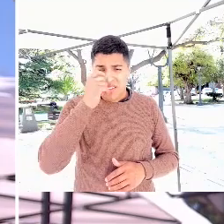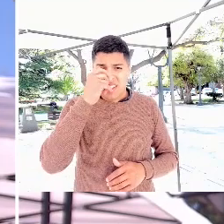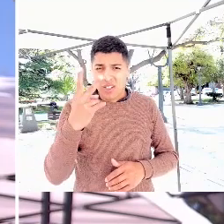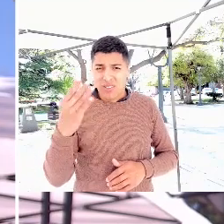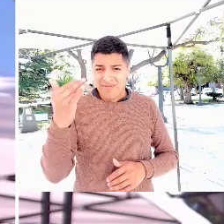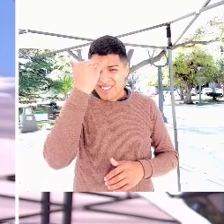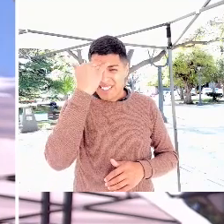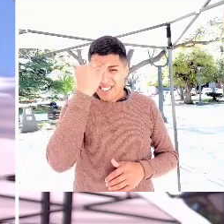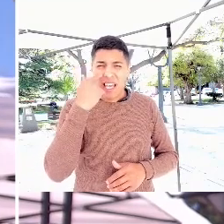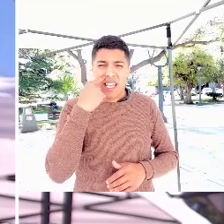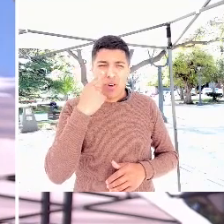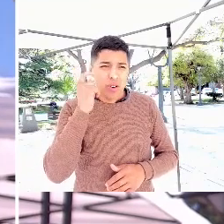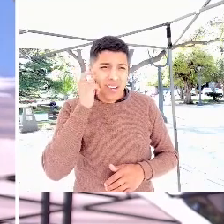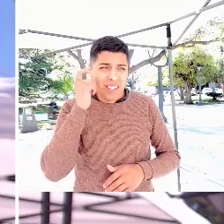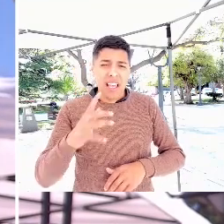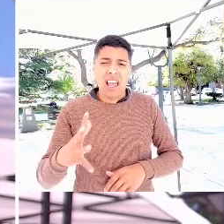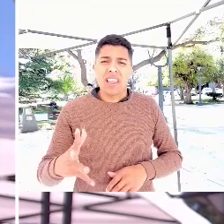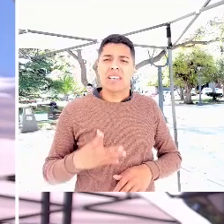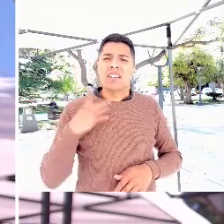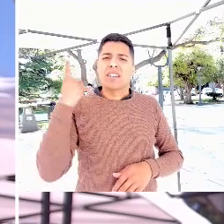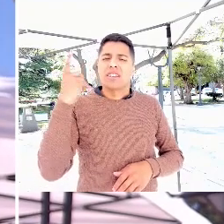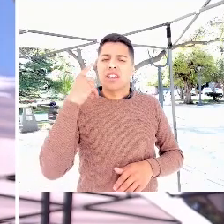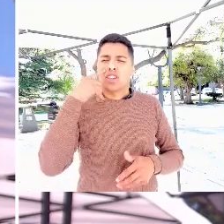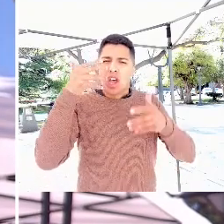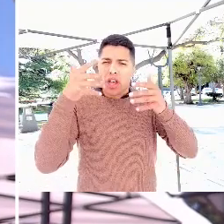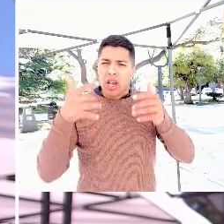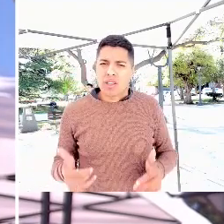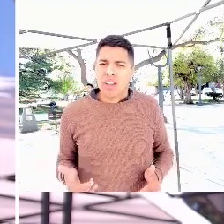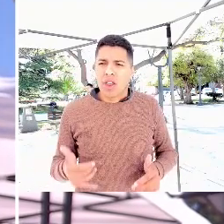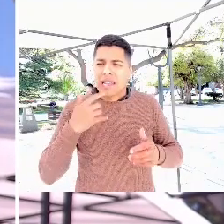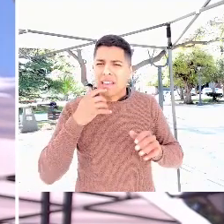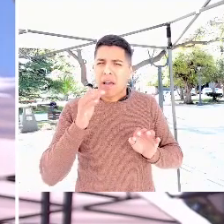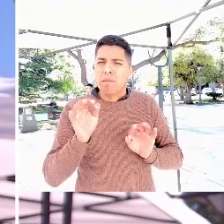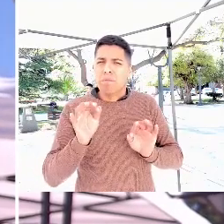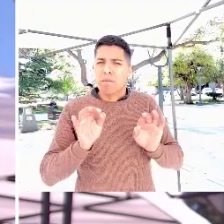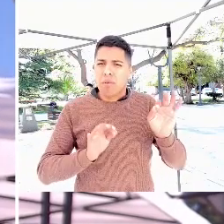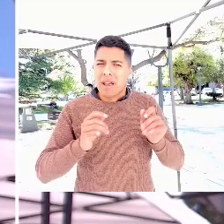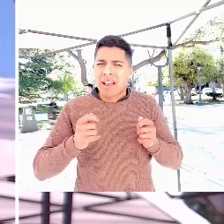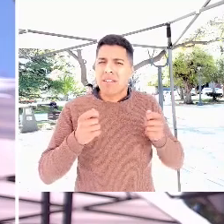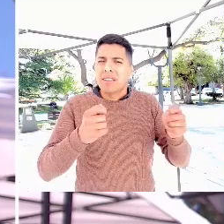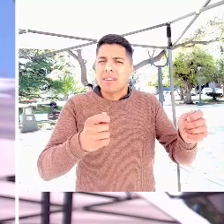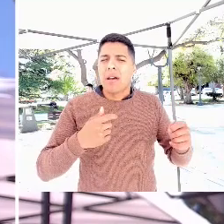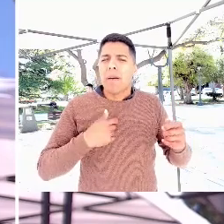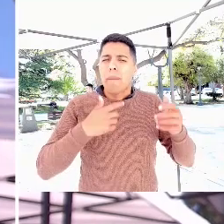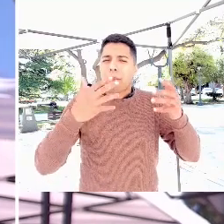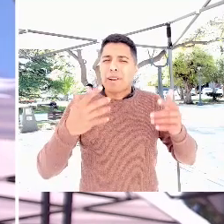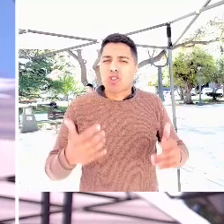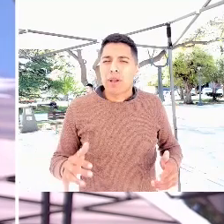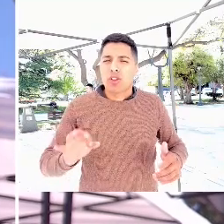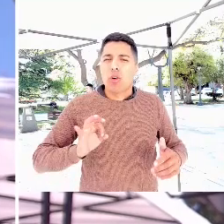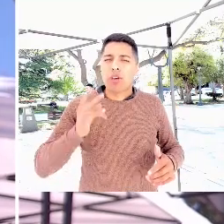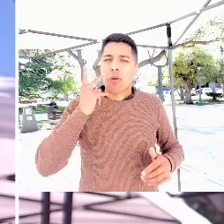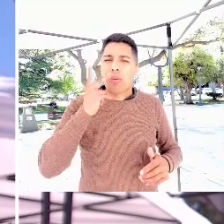2023-002215 y 1GC. Dirección de Contaduría General eleva presupuesto 2024.